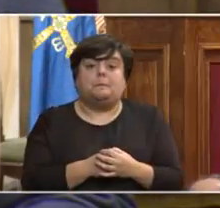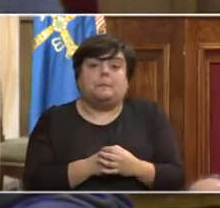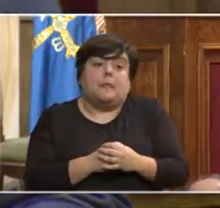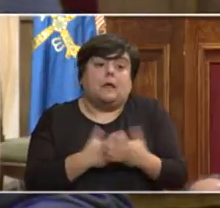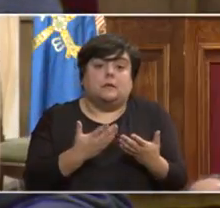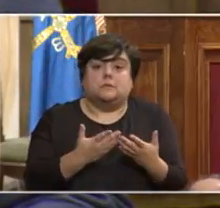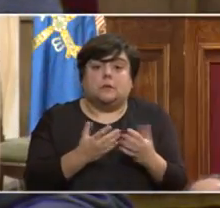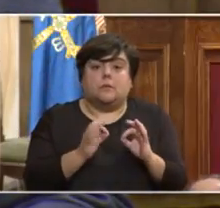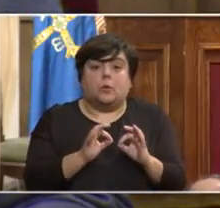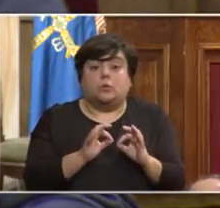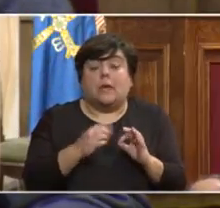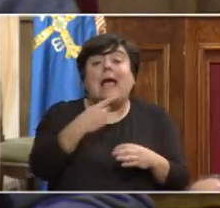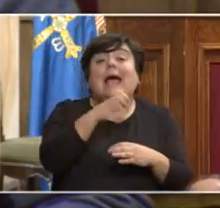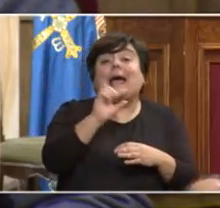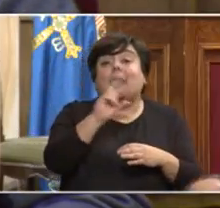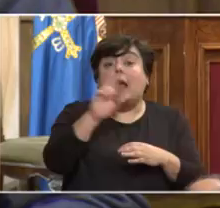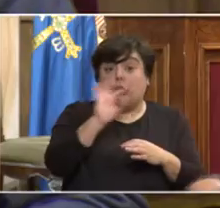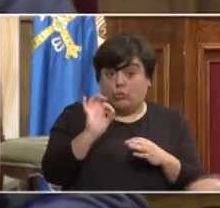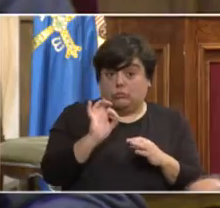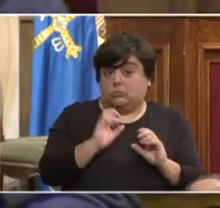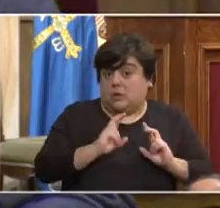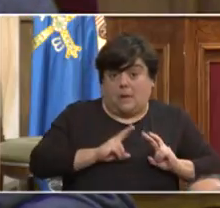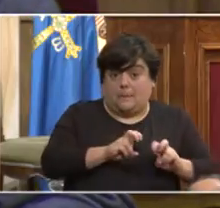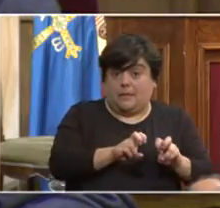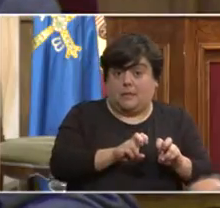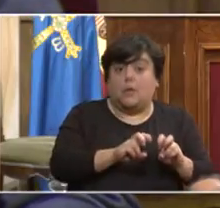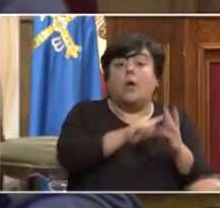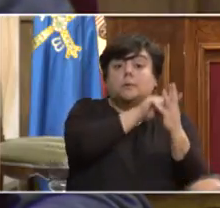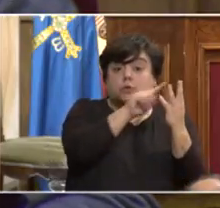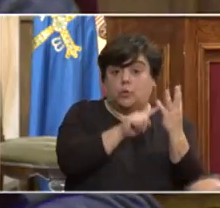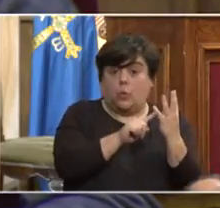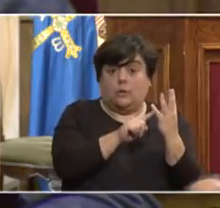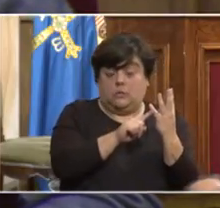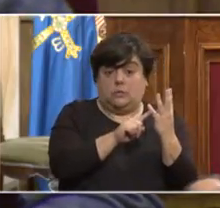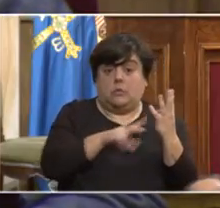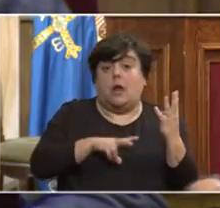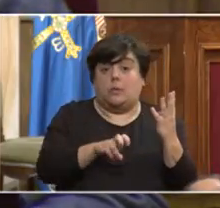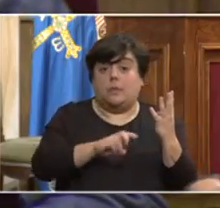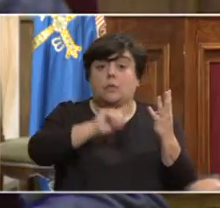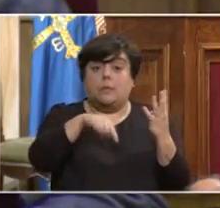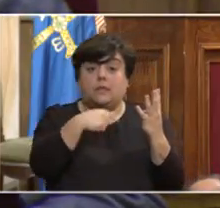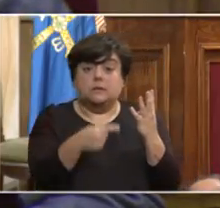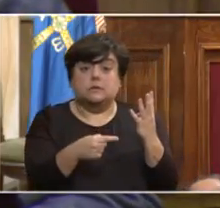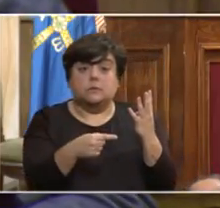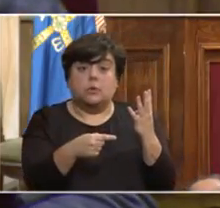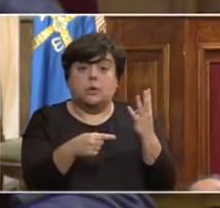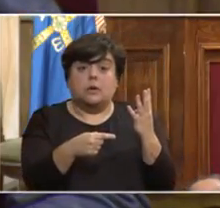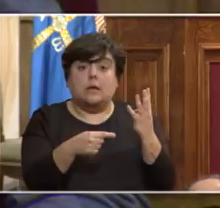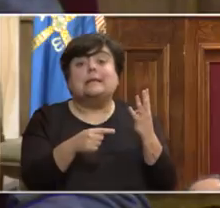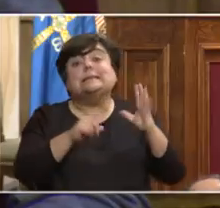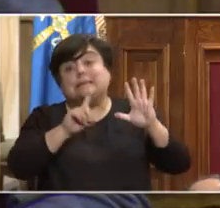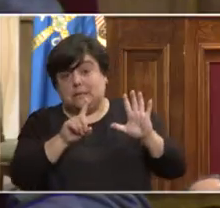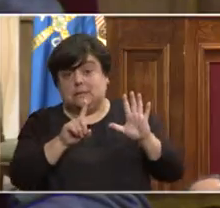Estaba Gerardo Mazán al principio, éramos cuarteto, luego fue